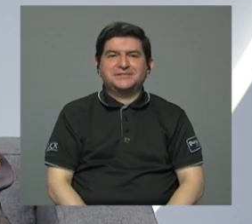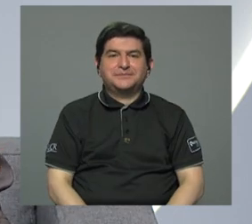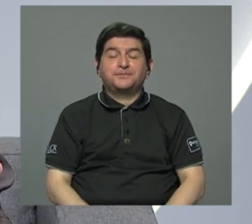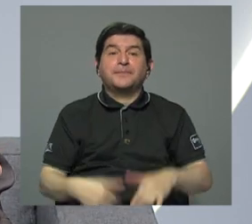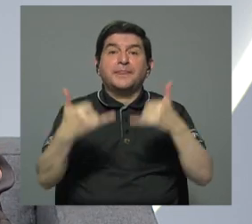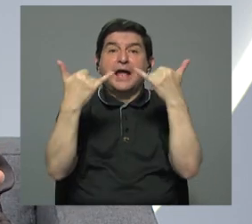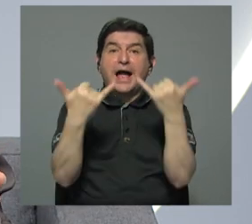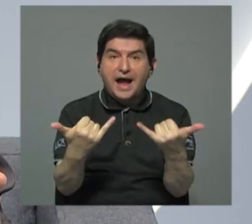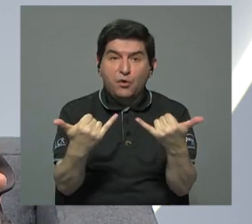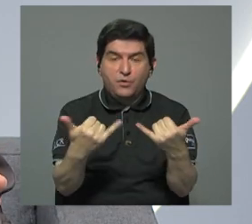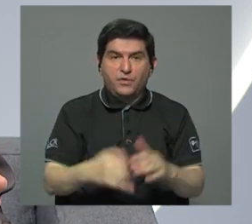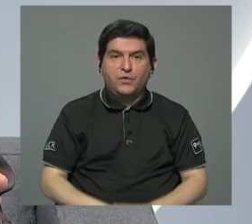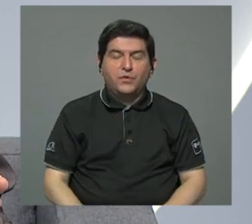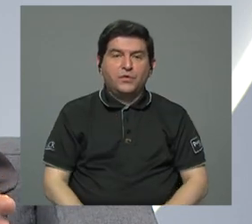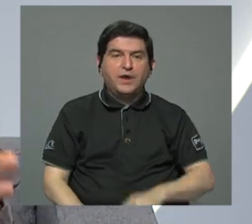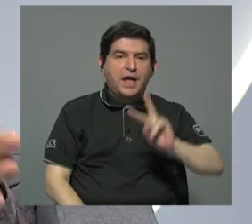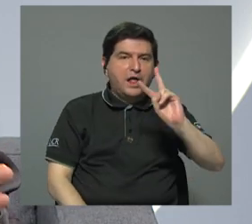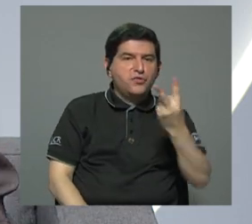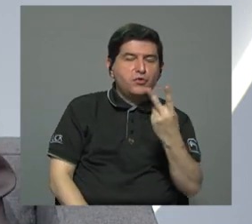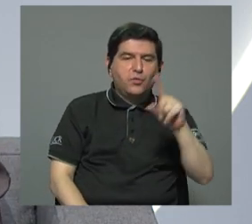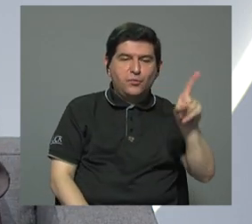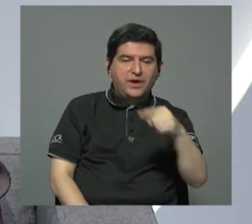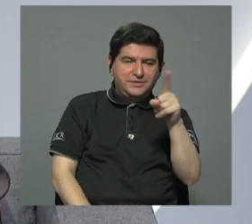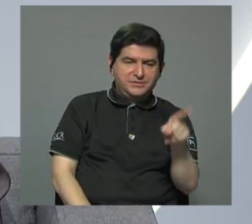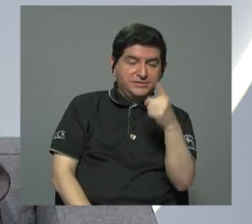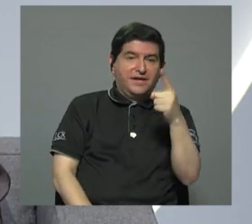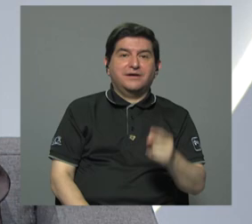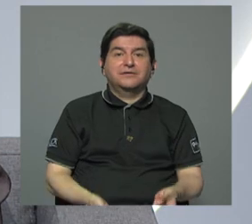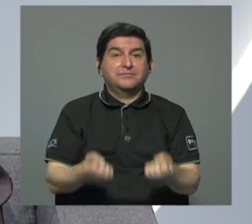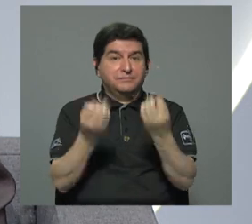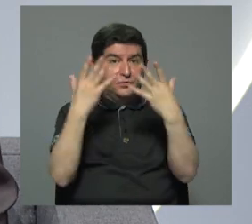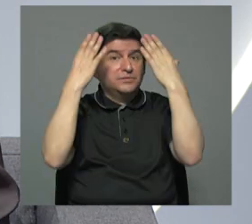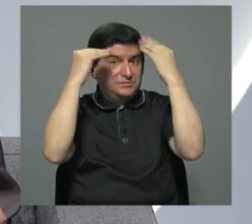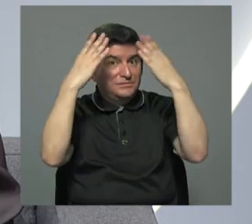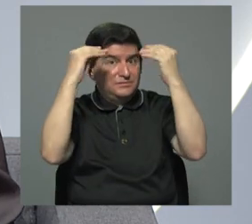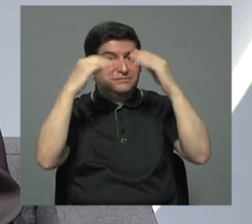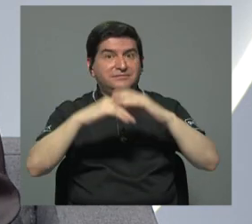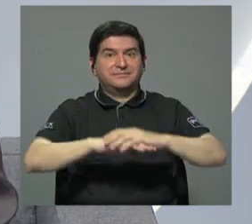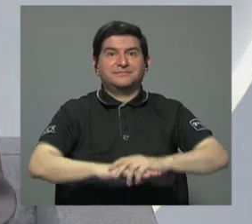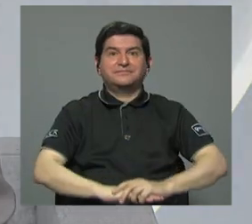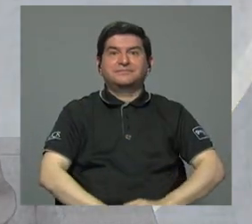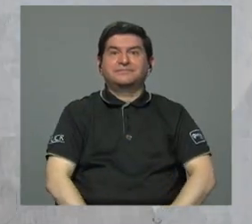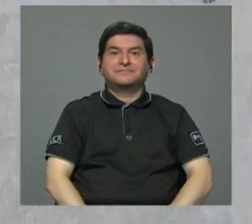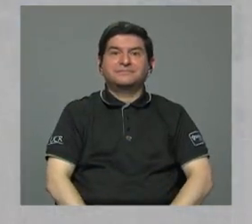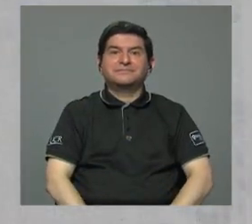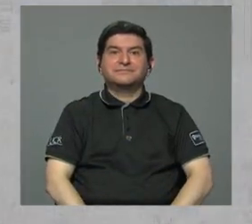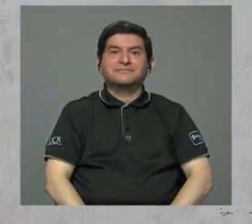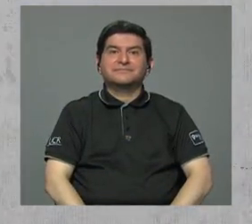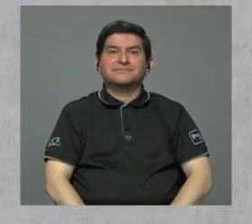inmediato con la sección Doble Check, que tiene mucho que decirnos.